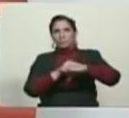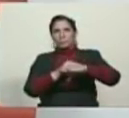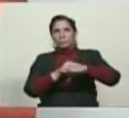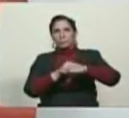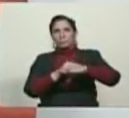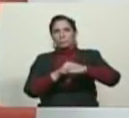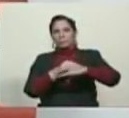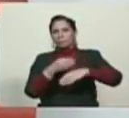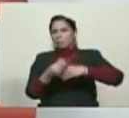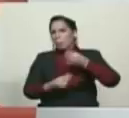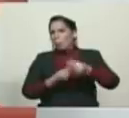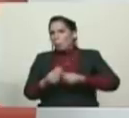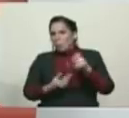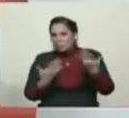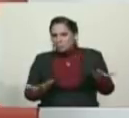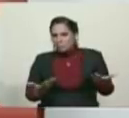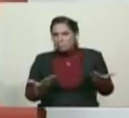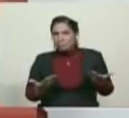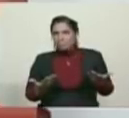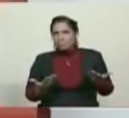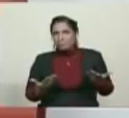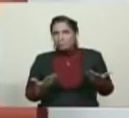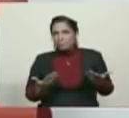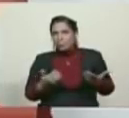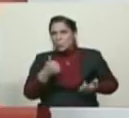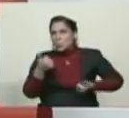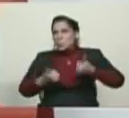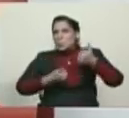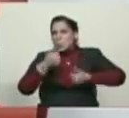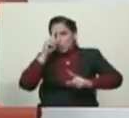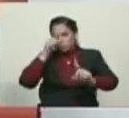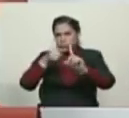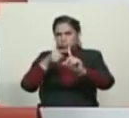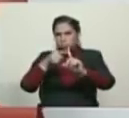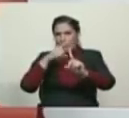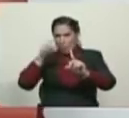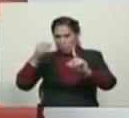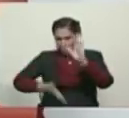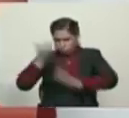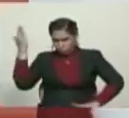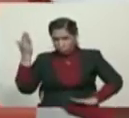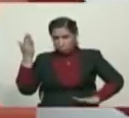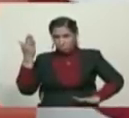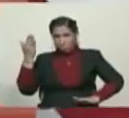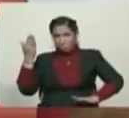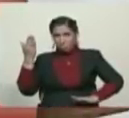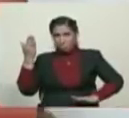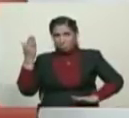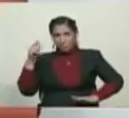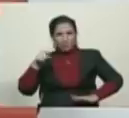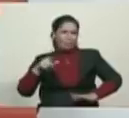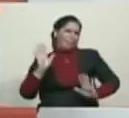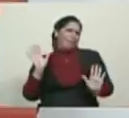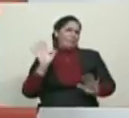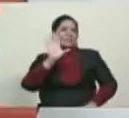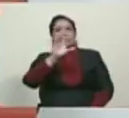¿Cómo lo hacen? ¿Cuál es el fin? ¿Convocar? ¿Maduro, vete ya? Bueno, así pasaron